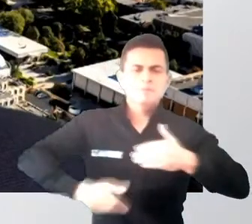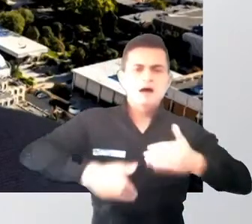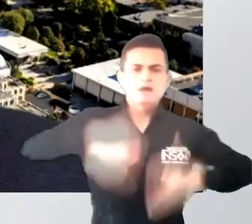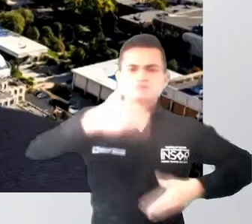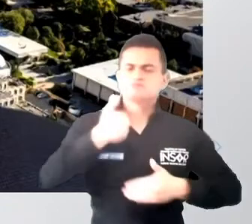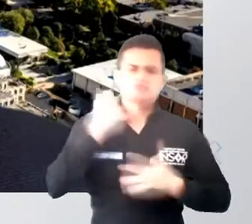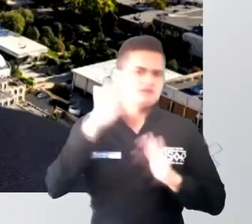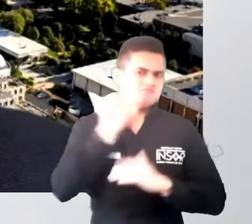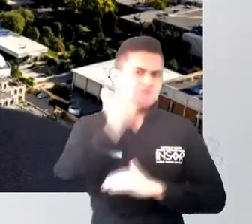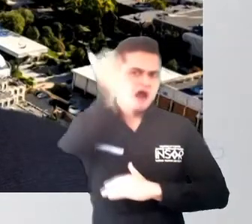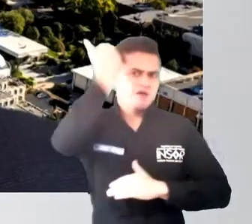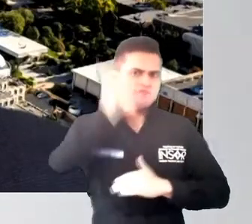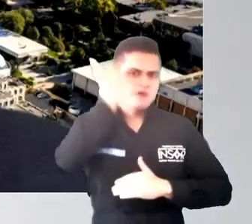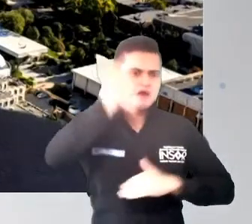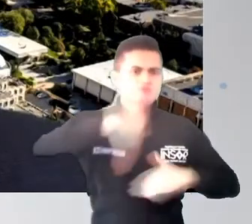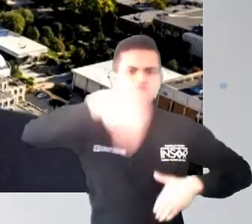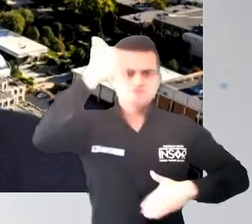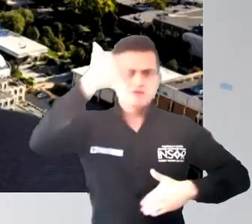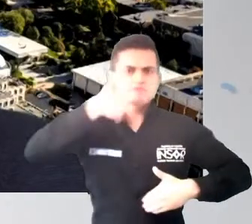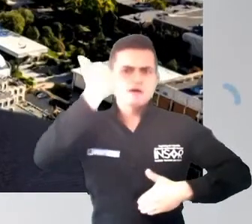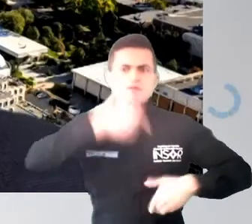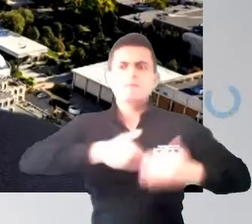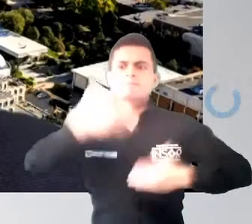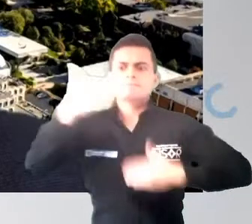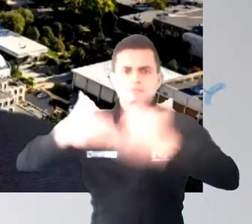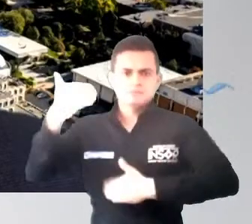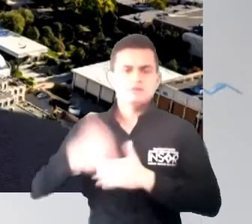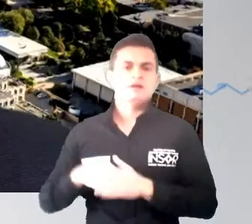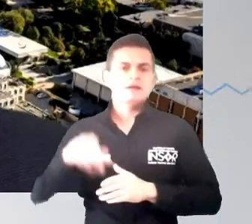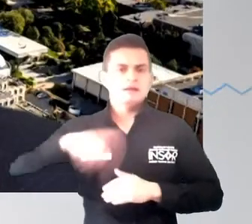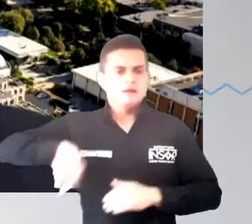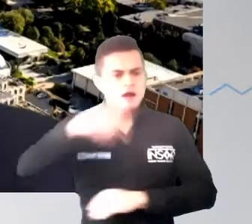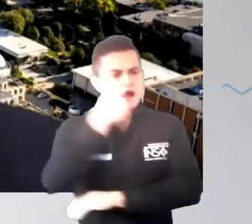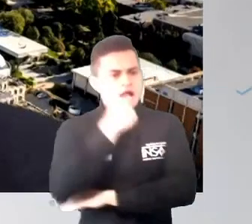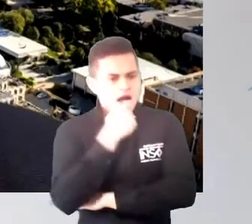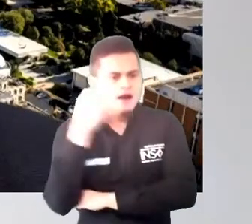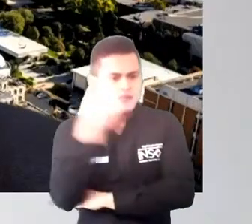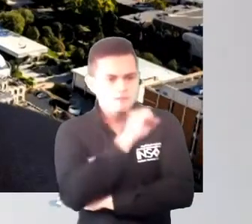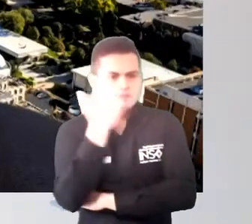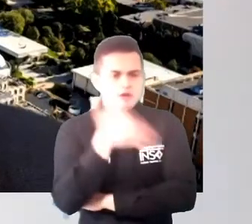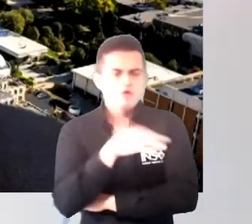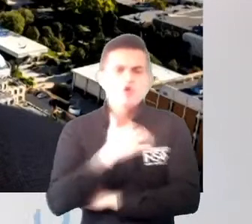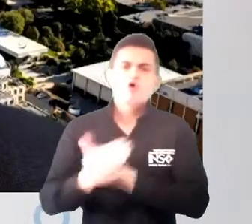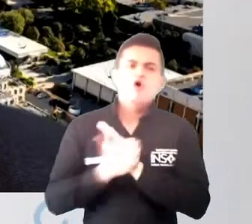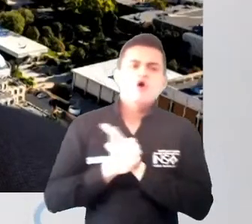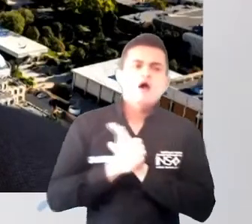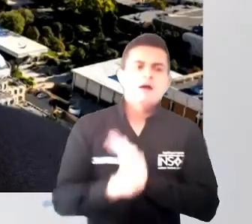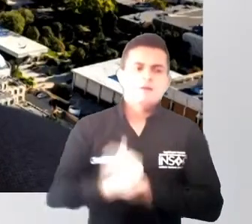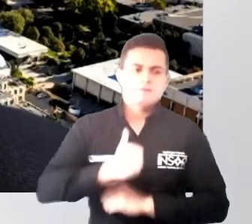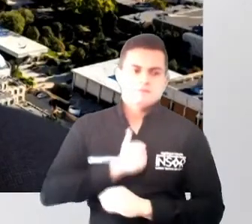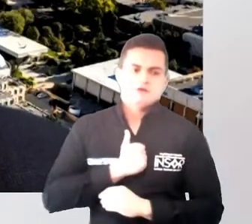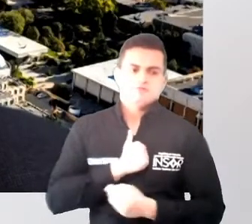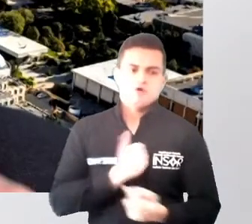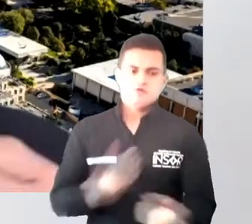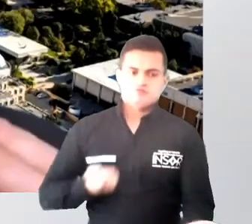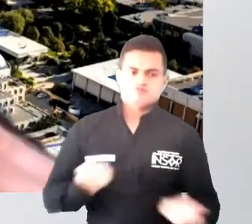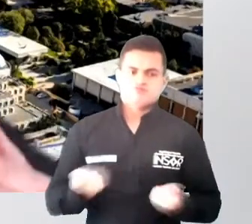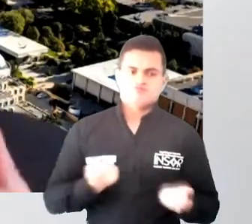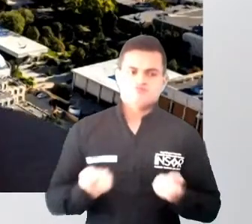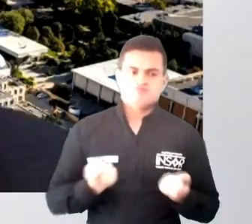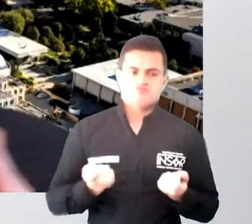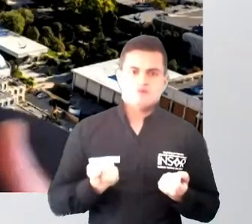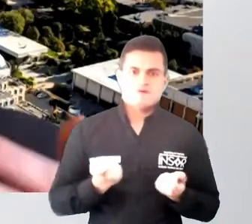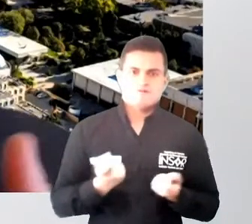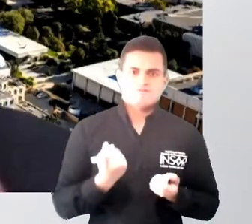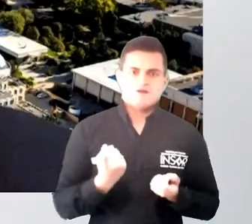estos estudiantes adultos les falta una habilidad de autorregulación. Por lo tanto, ellos iniciaron a tratar